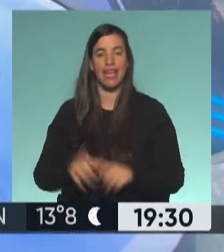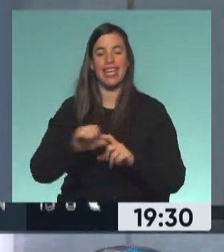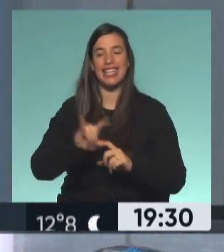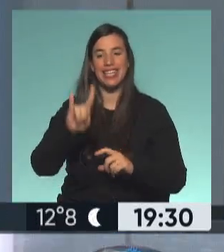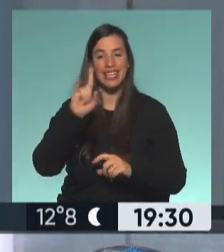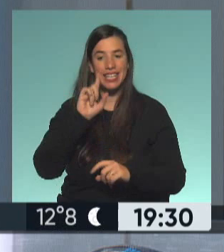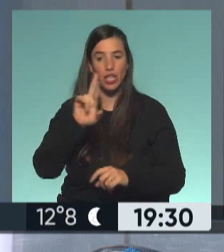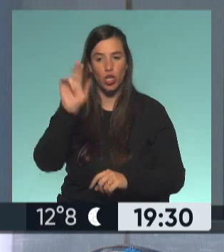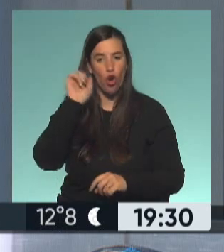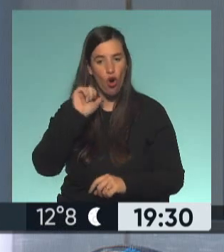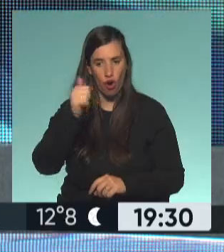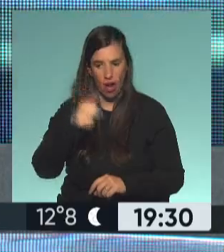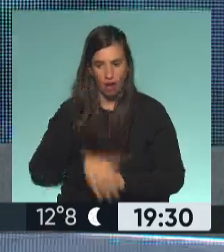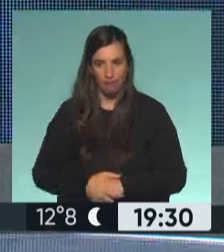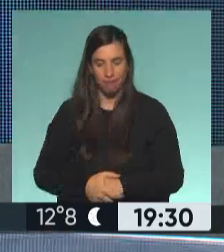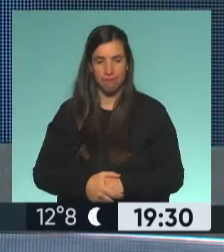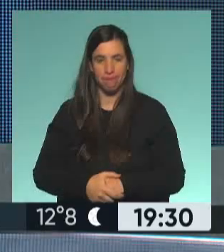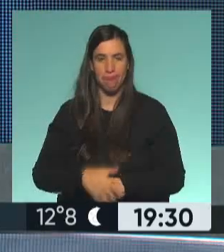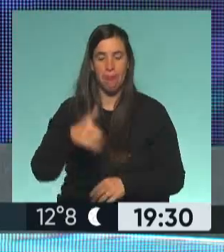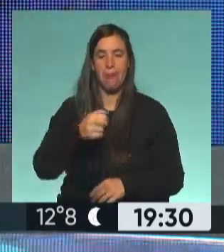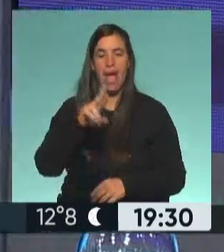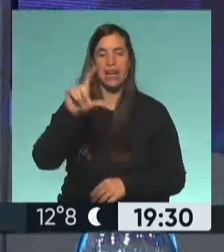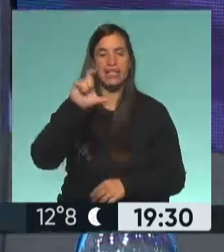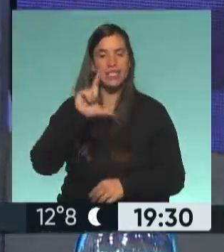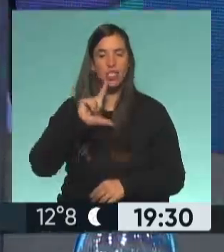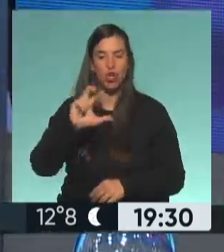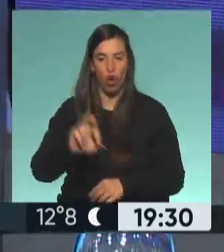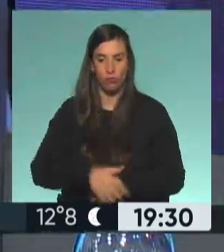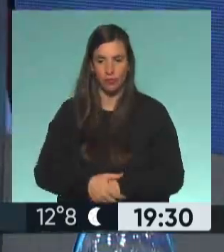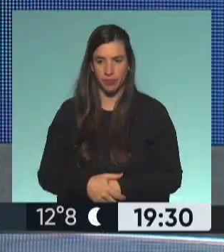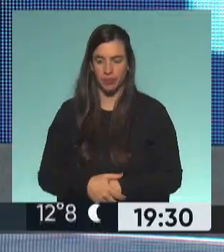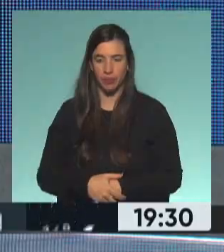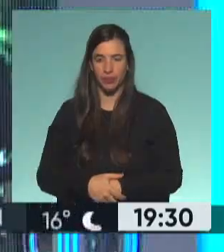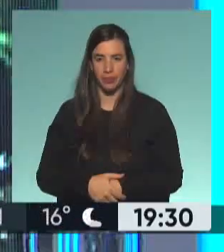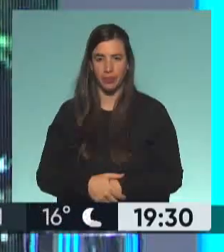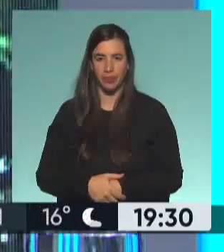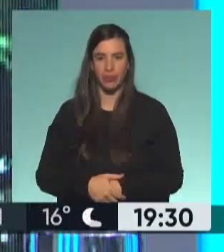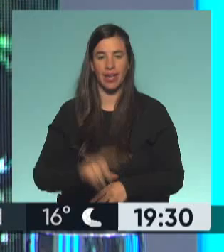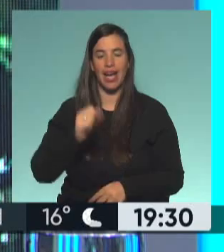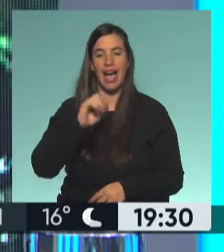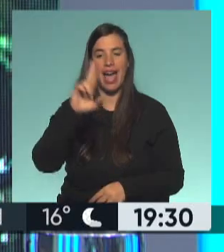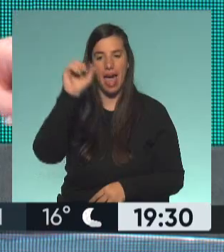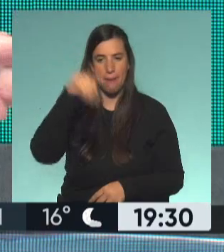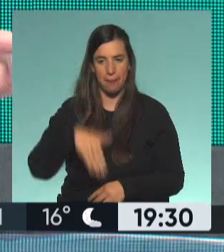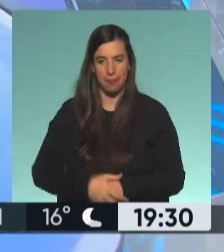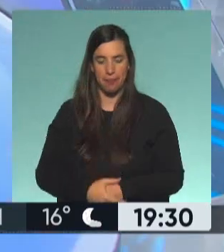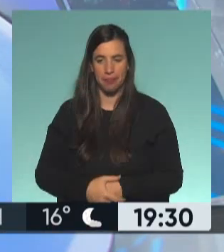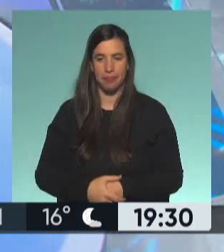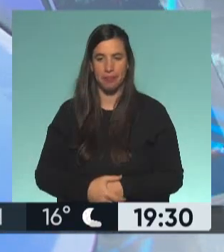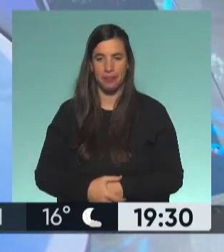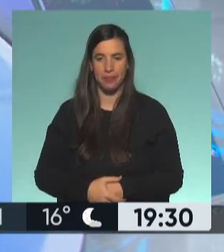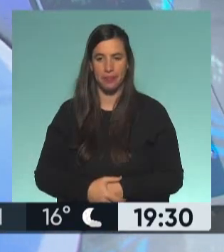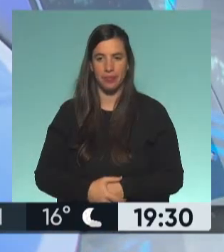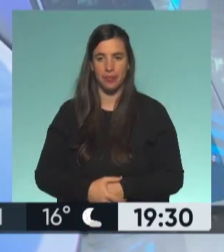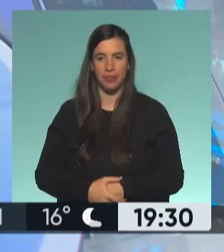gracias. ¿Cómo le va, maestro? Querido Nico Márcico. ¿Cómo está, Horacio? ¿Cómo Muchas va? gracias. Sofía Caram. Hola, Horacio, un placer, ¿cómo vamos? Y él es